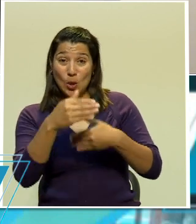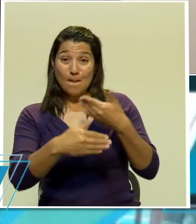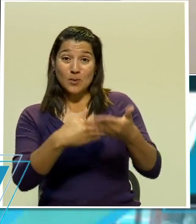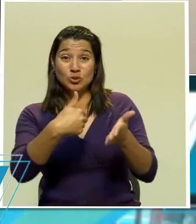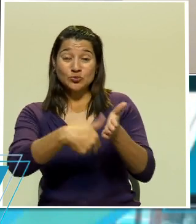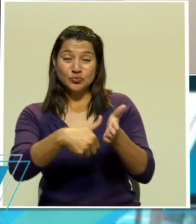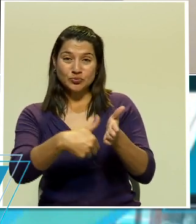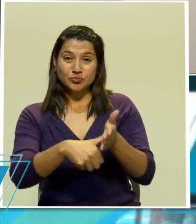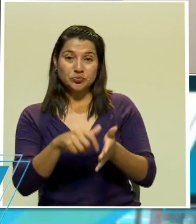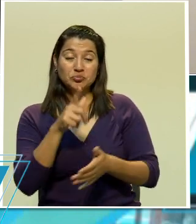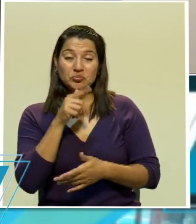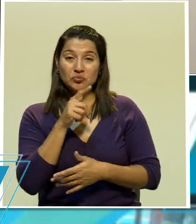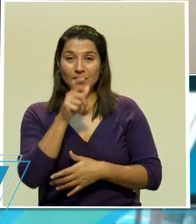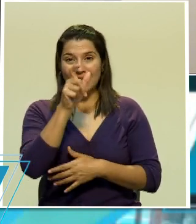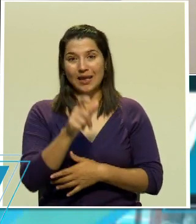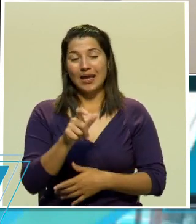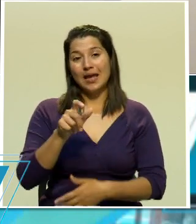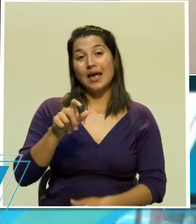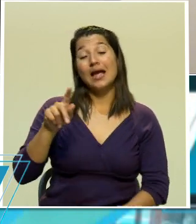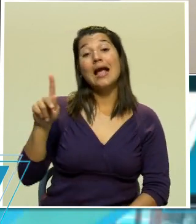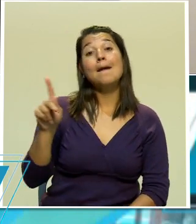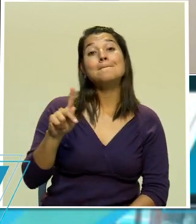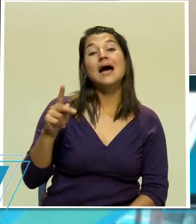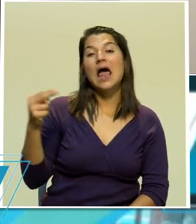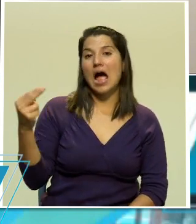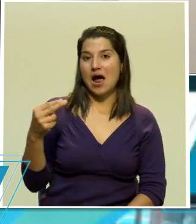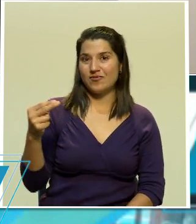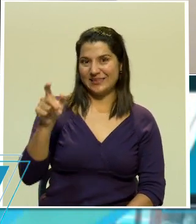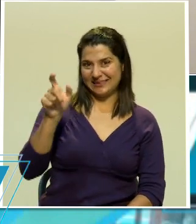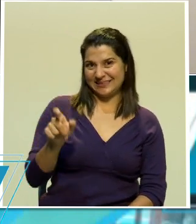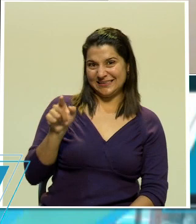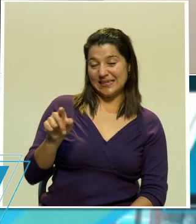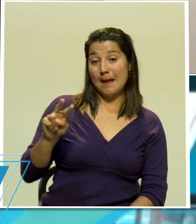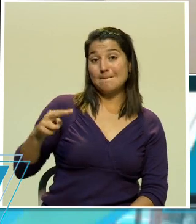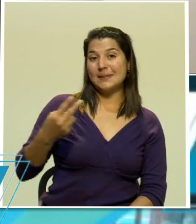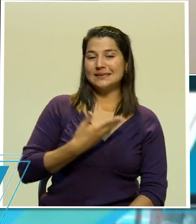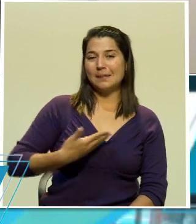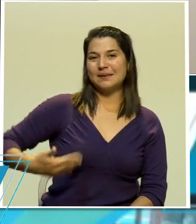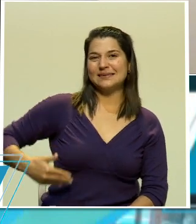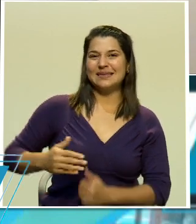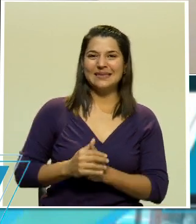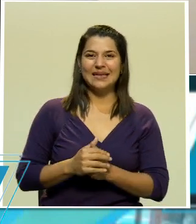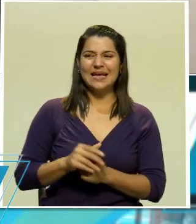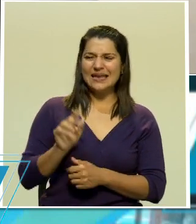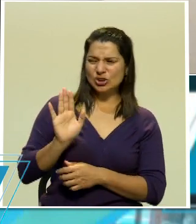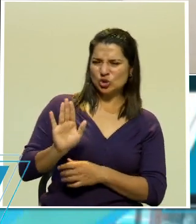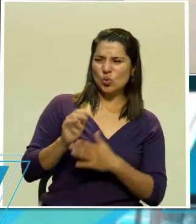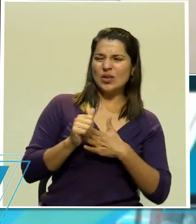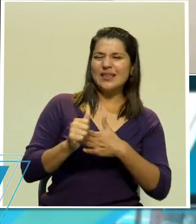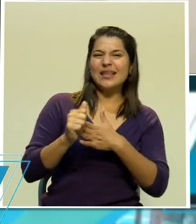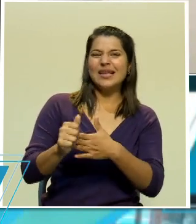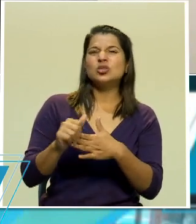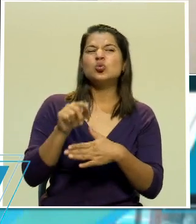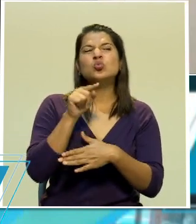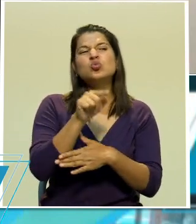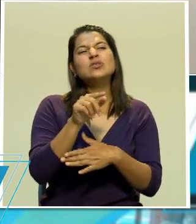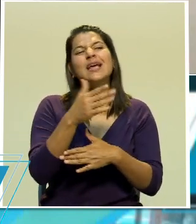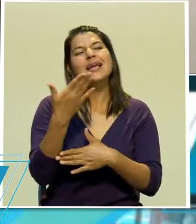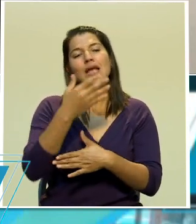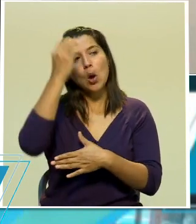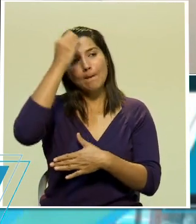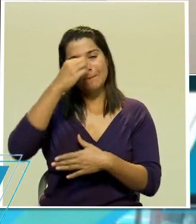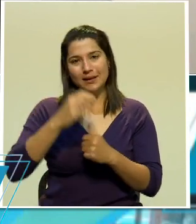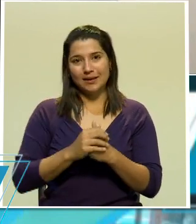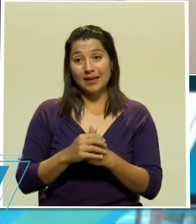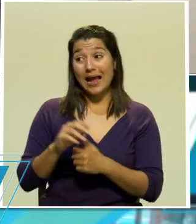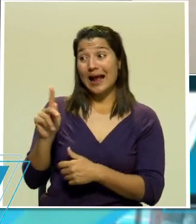es definitivamente Kamala Harris. ¿Cómo ves que se proyecta ese liderazgo? Mire, el